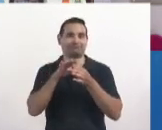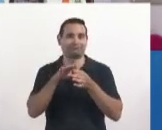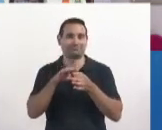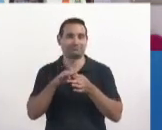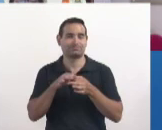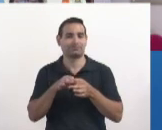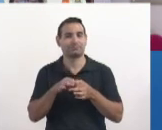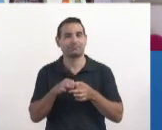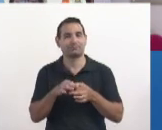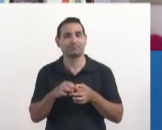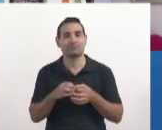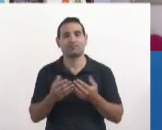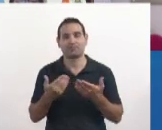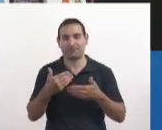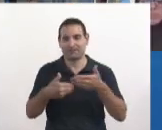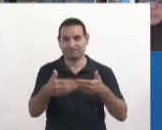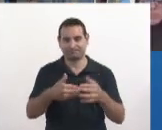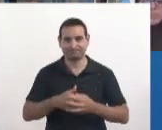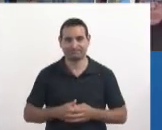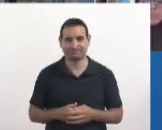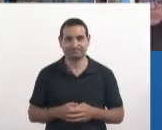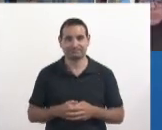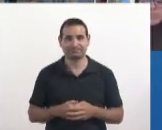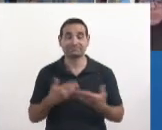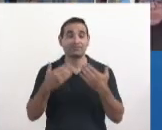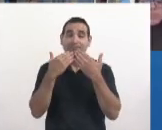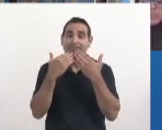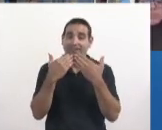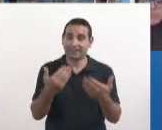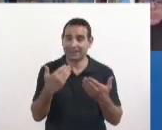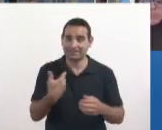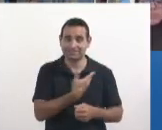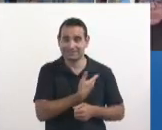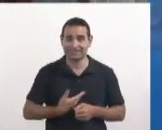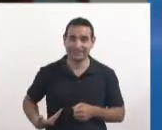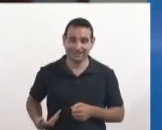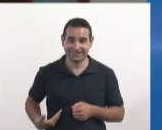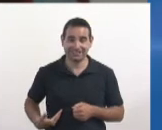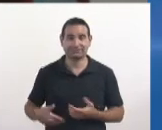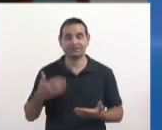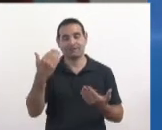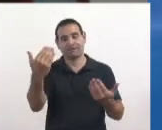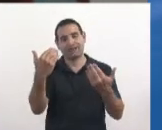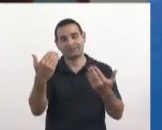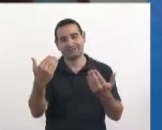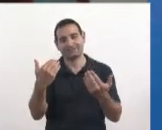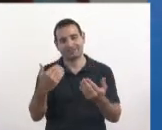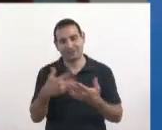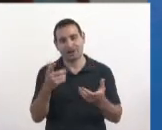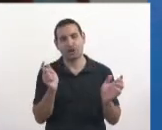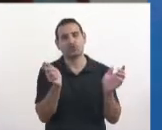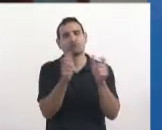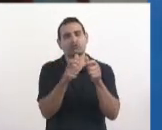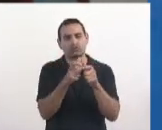entre todos podamos crecer, ¿no? Así que muchas gracias, señora presidenta, y felicitar a toda la